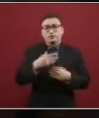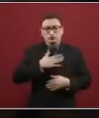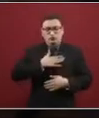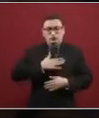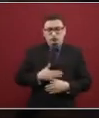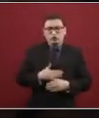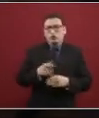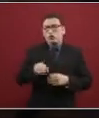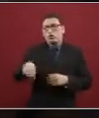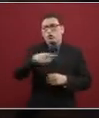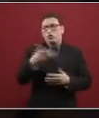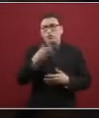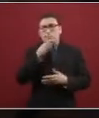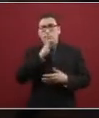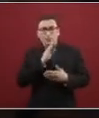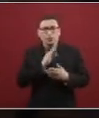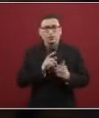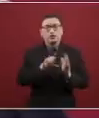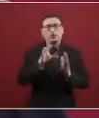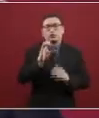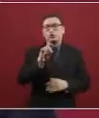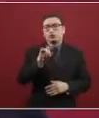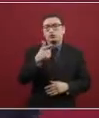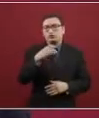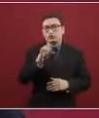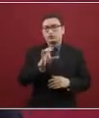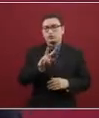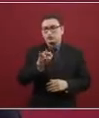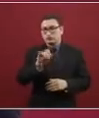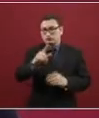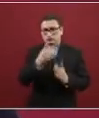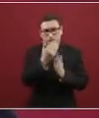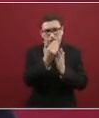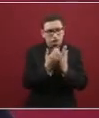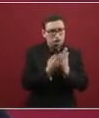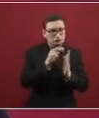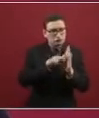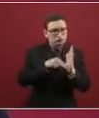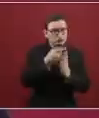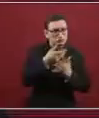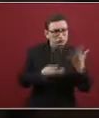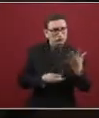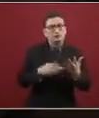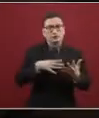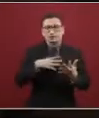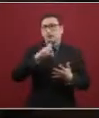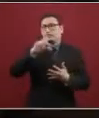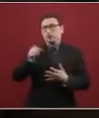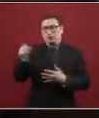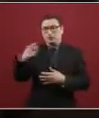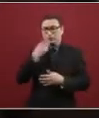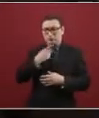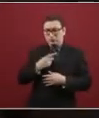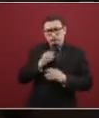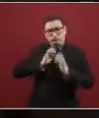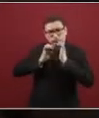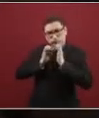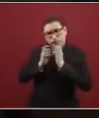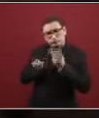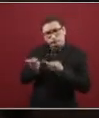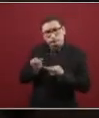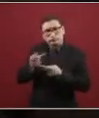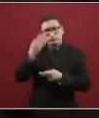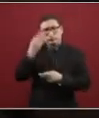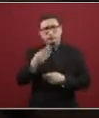faltas morales al código civil esto porque asegura y esto nos lo comentó después una entrevista nosotros que las